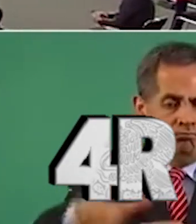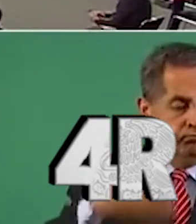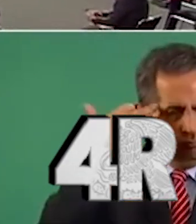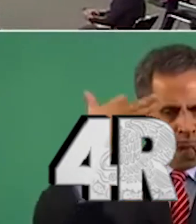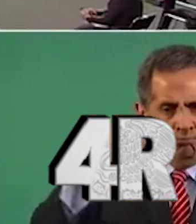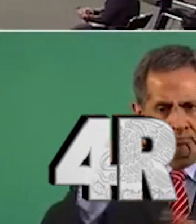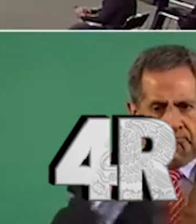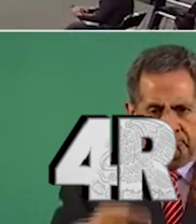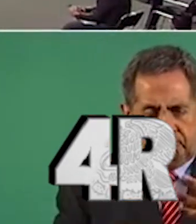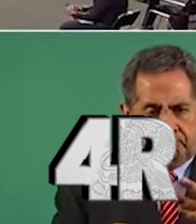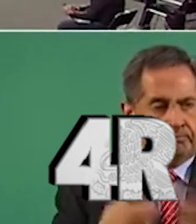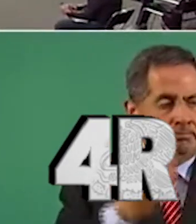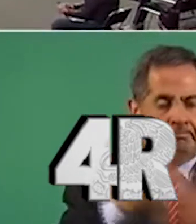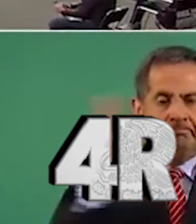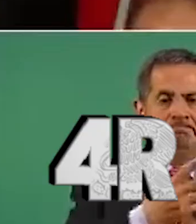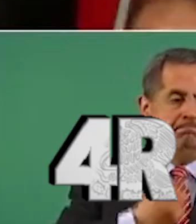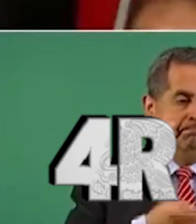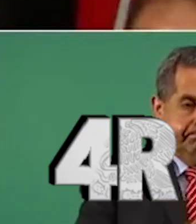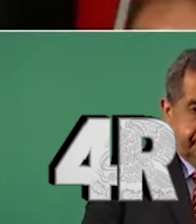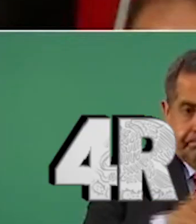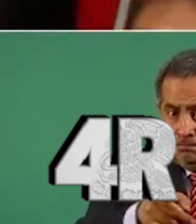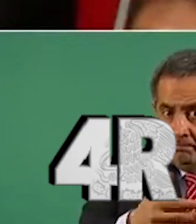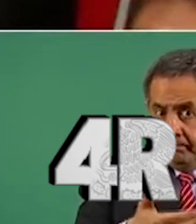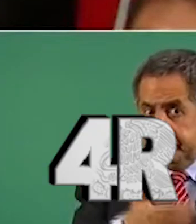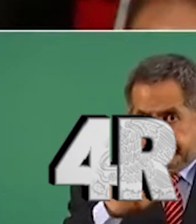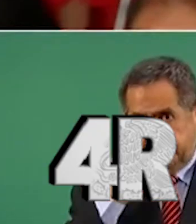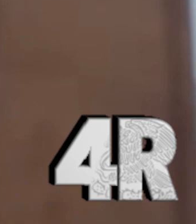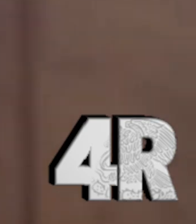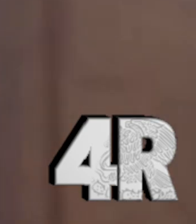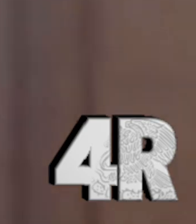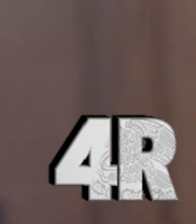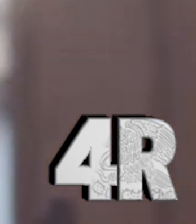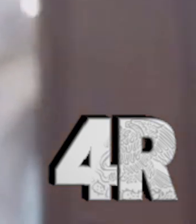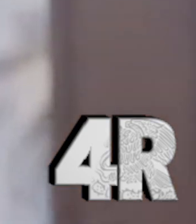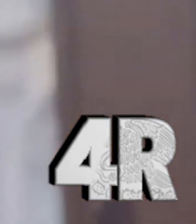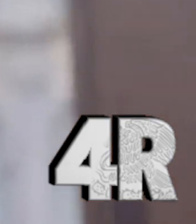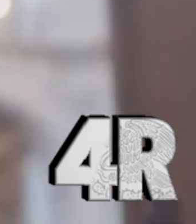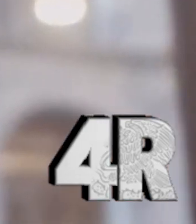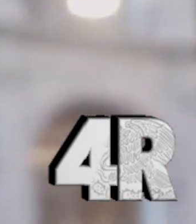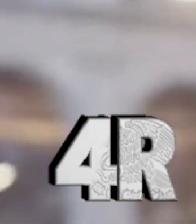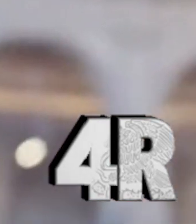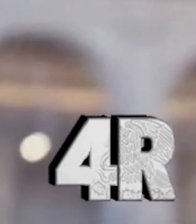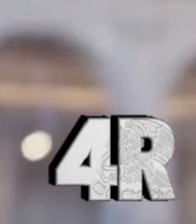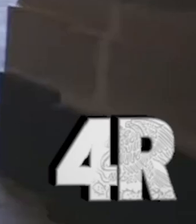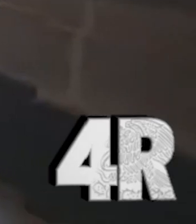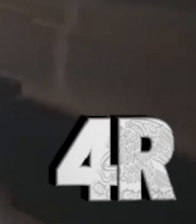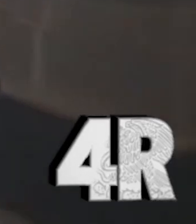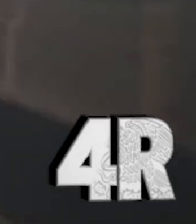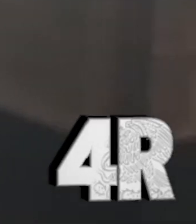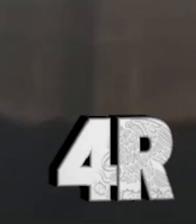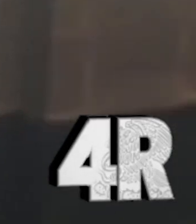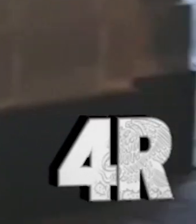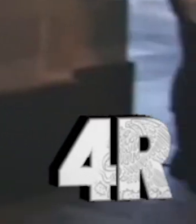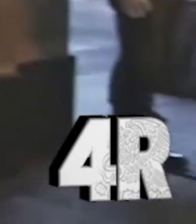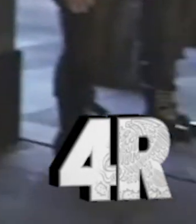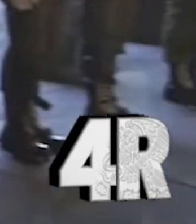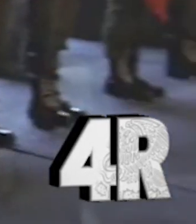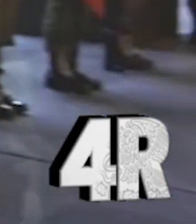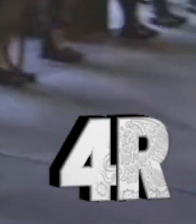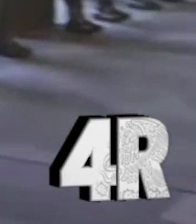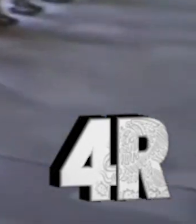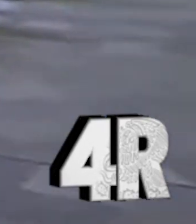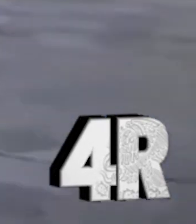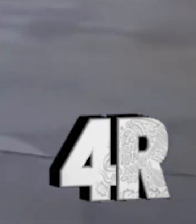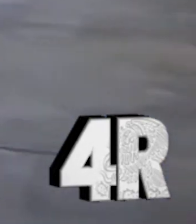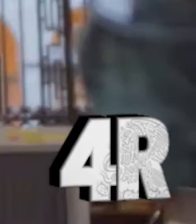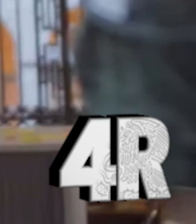el país. Sin embargo, ahora es el pueblo, a través del presidente, que están dictando esta agenda y por lo tanto se